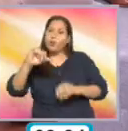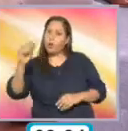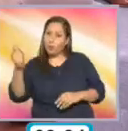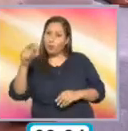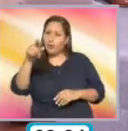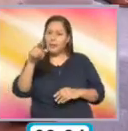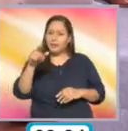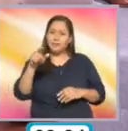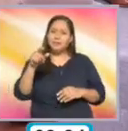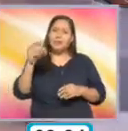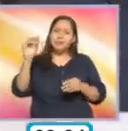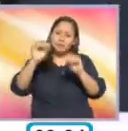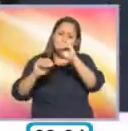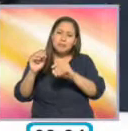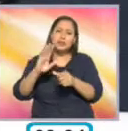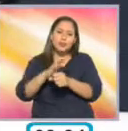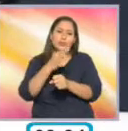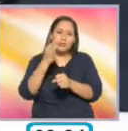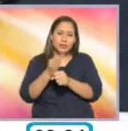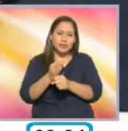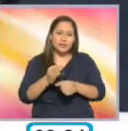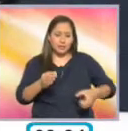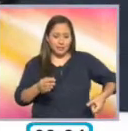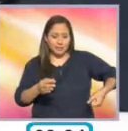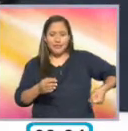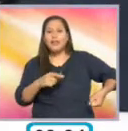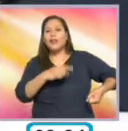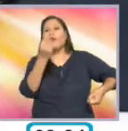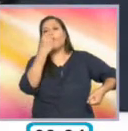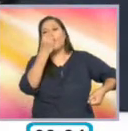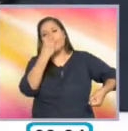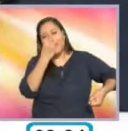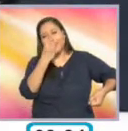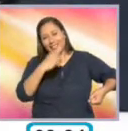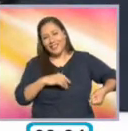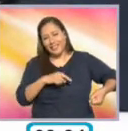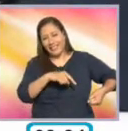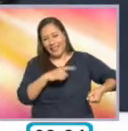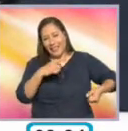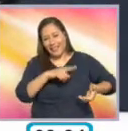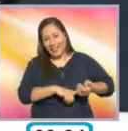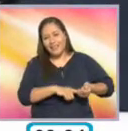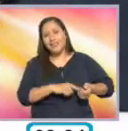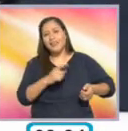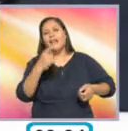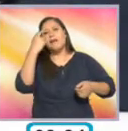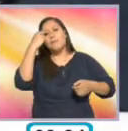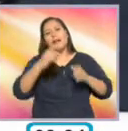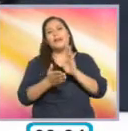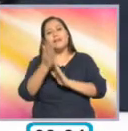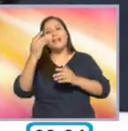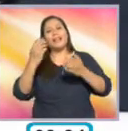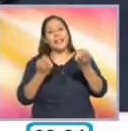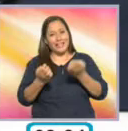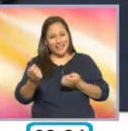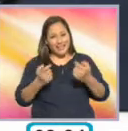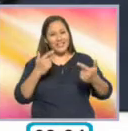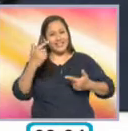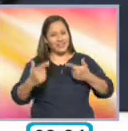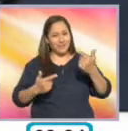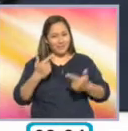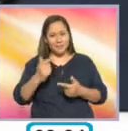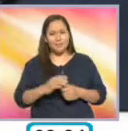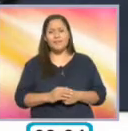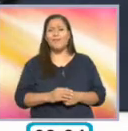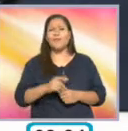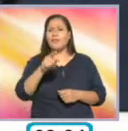es pues Tu ya. topper de la comida. El topper no puede faltar. Porque de ahí te vas al gimnasio. Claro. Exactamente. Oye, de hecho, es